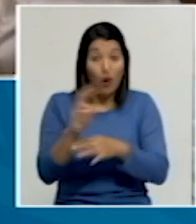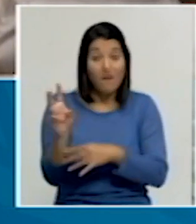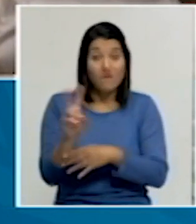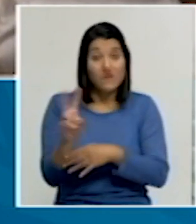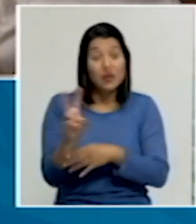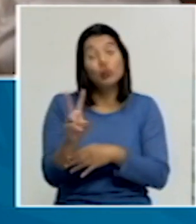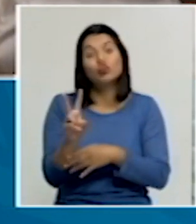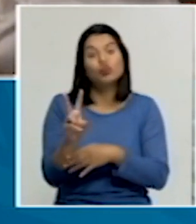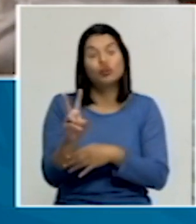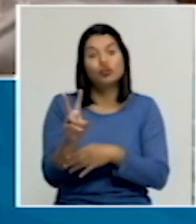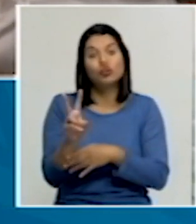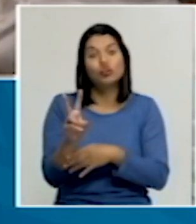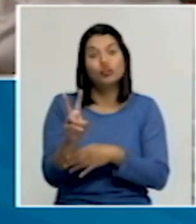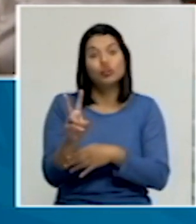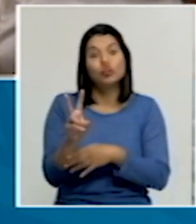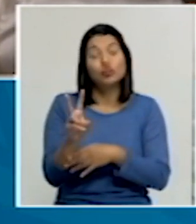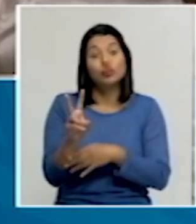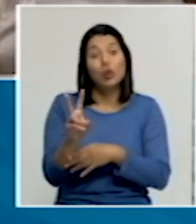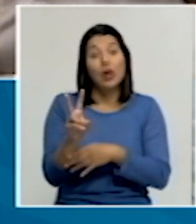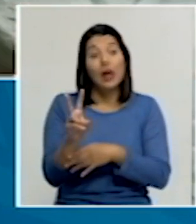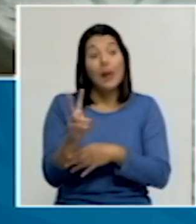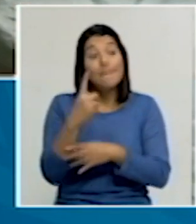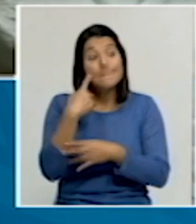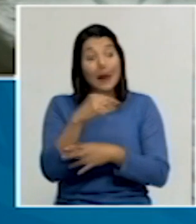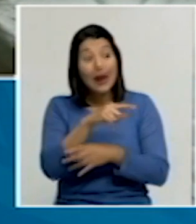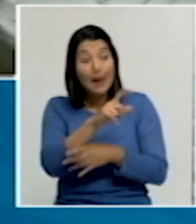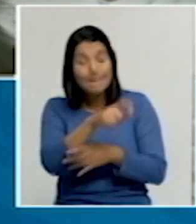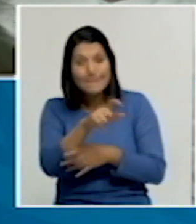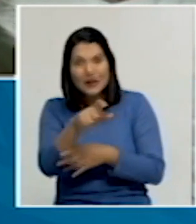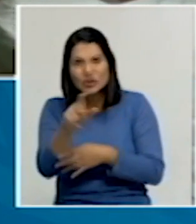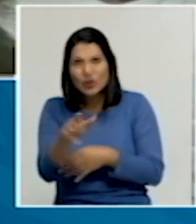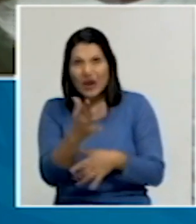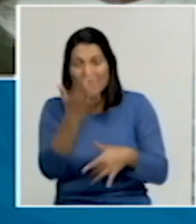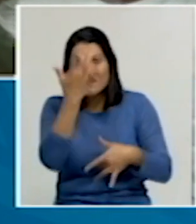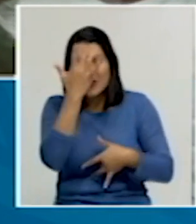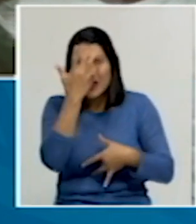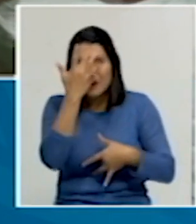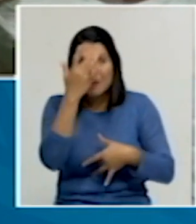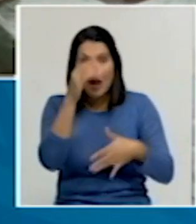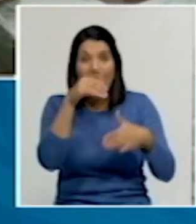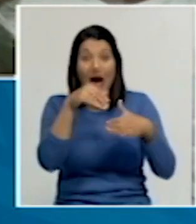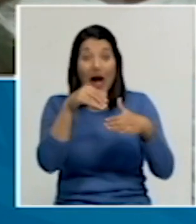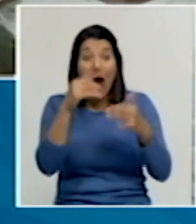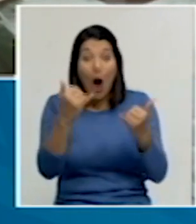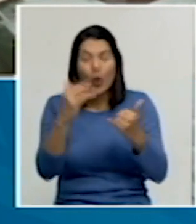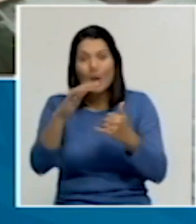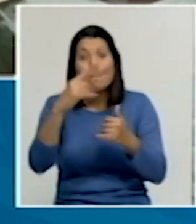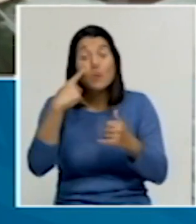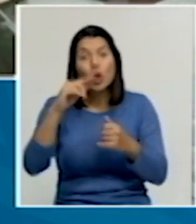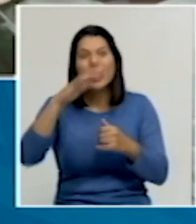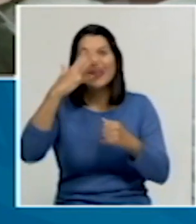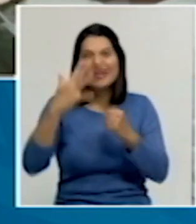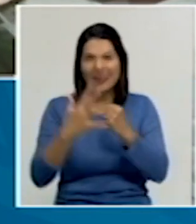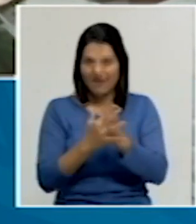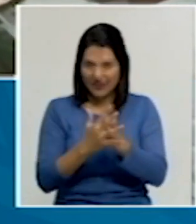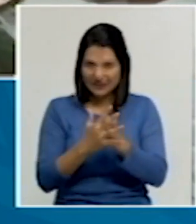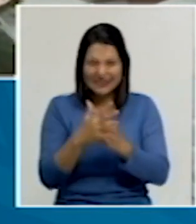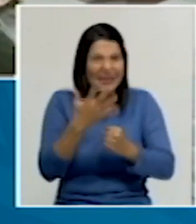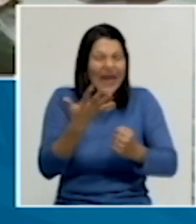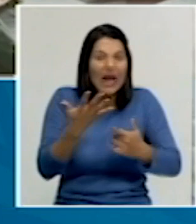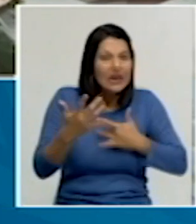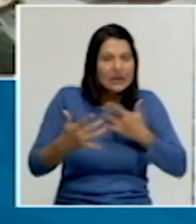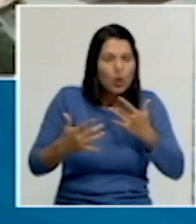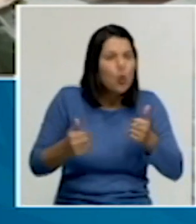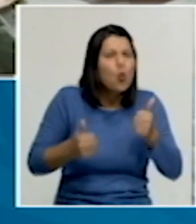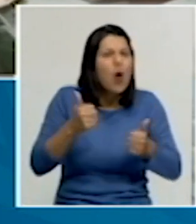del coronavirus a la gente que se contagia en la quinta ola? ¿Qué les provoca? ¿Qué tipo de síntomas?